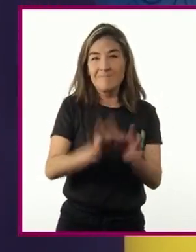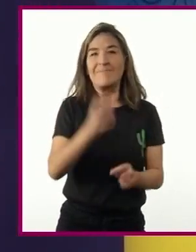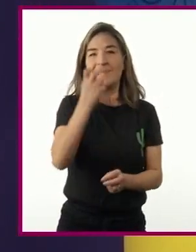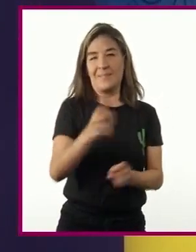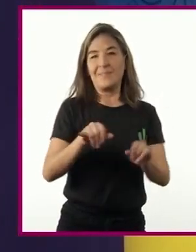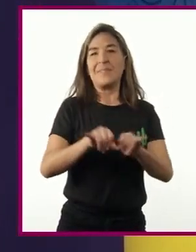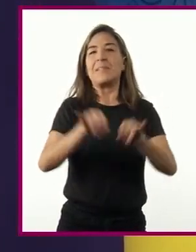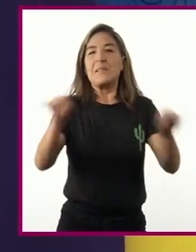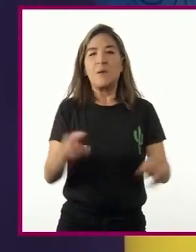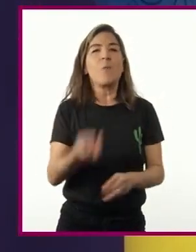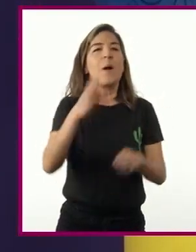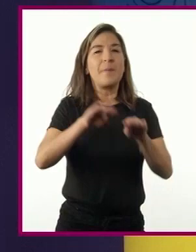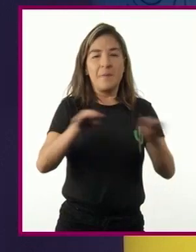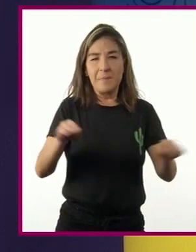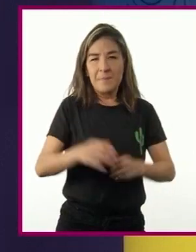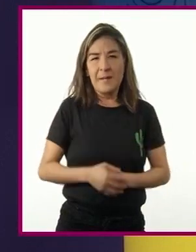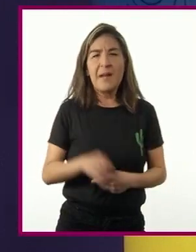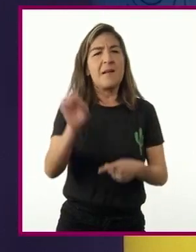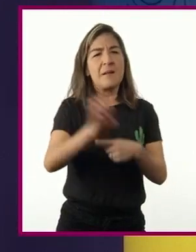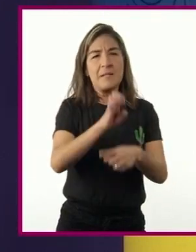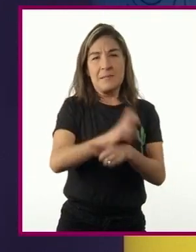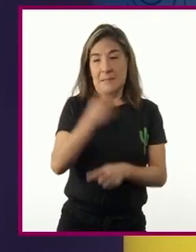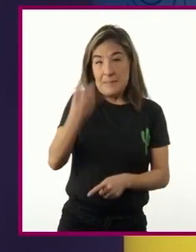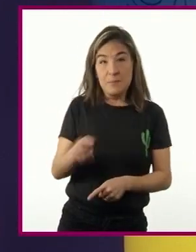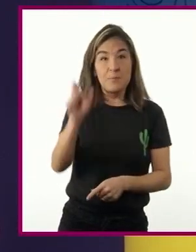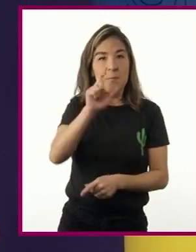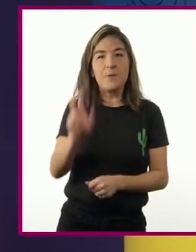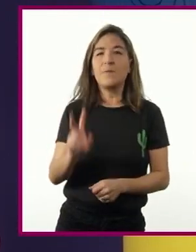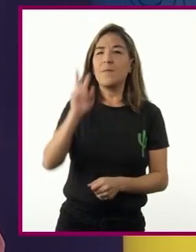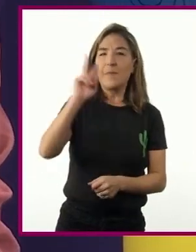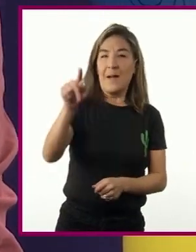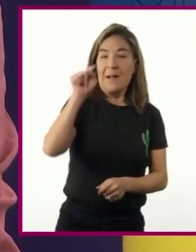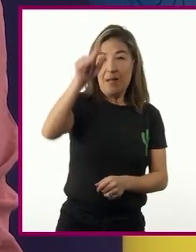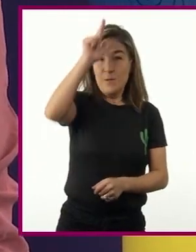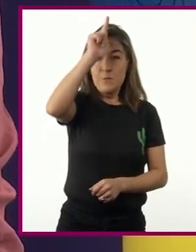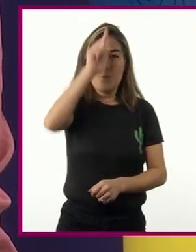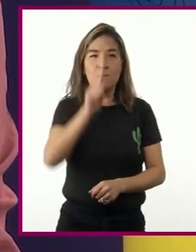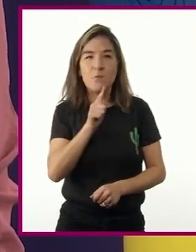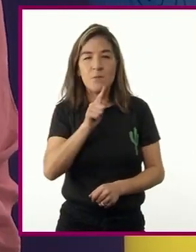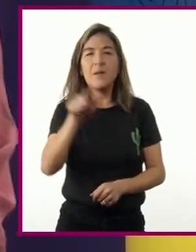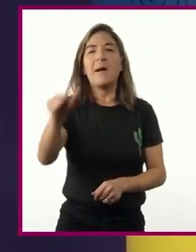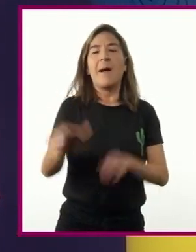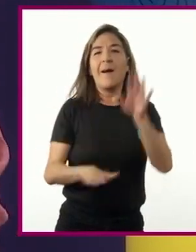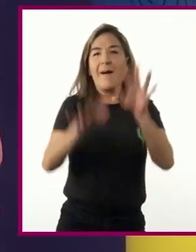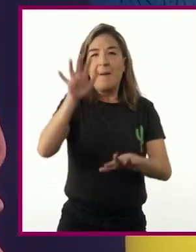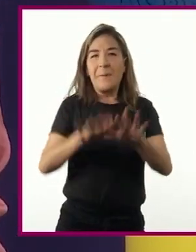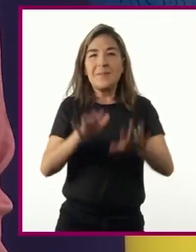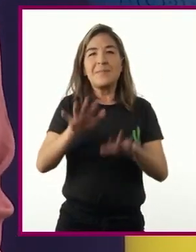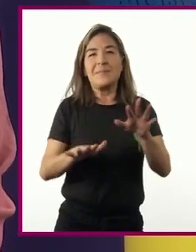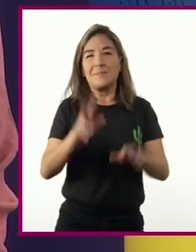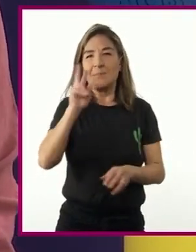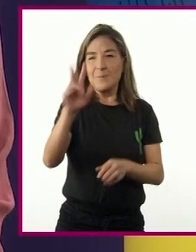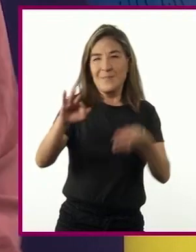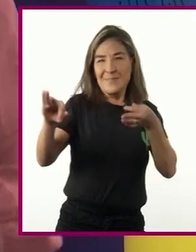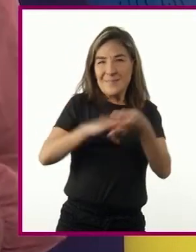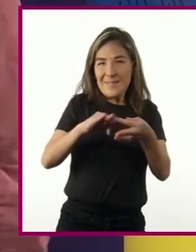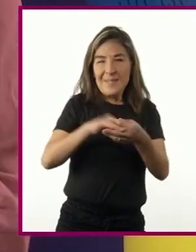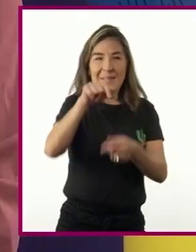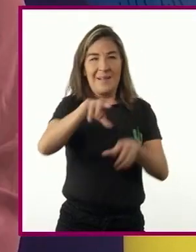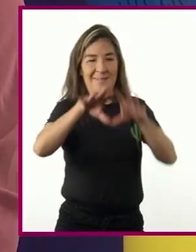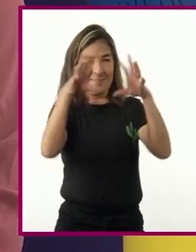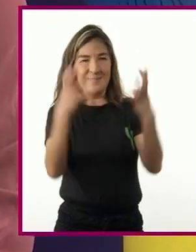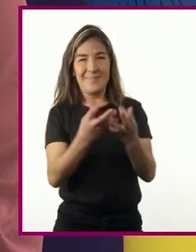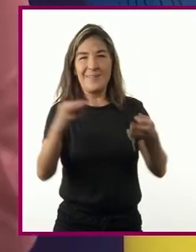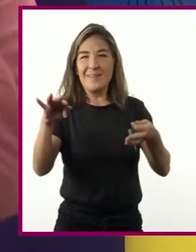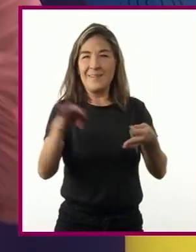distancia. Entonces, esto ocurre cuando observamos que la Luna se ve en ocasiones más cercana a la Tierra y en